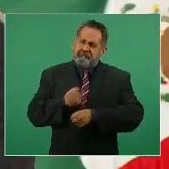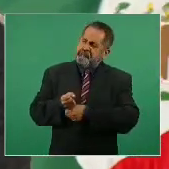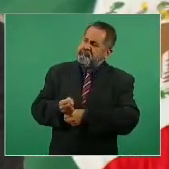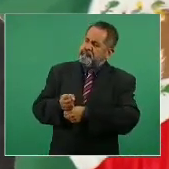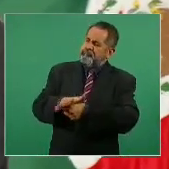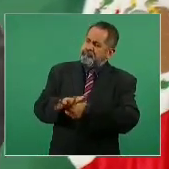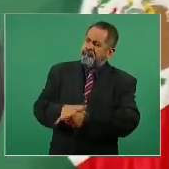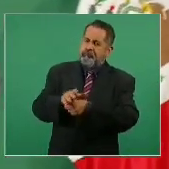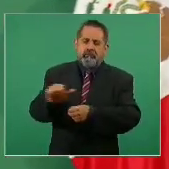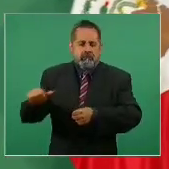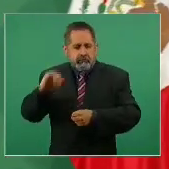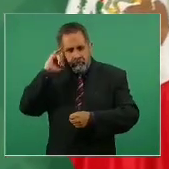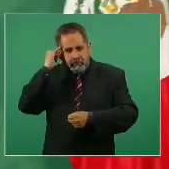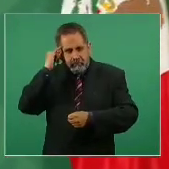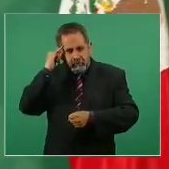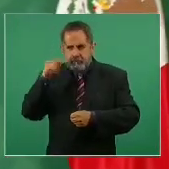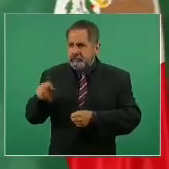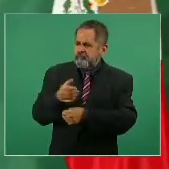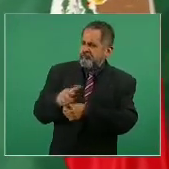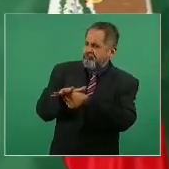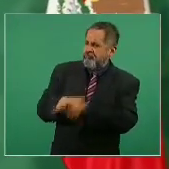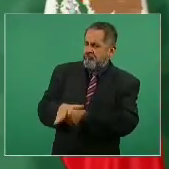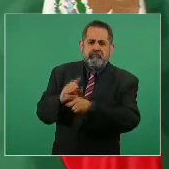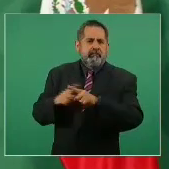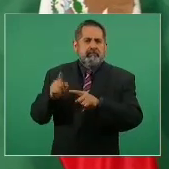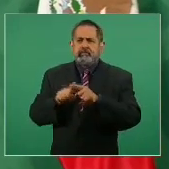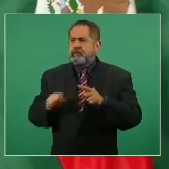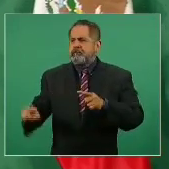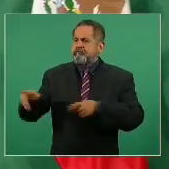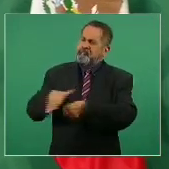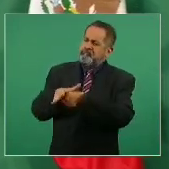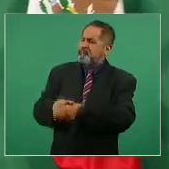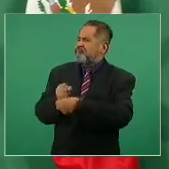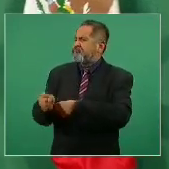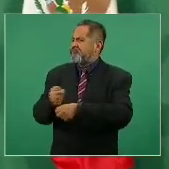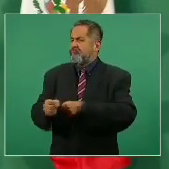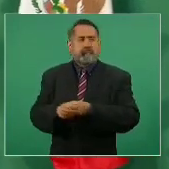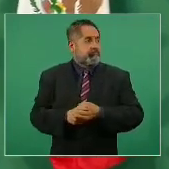a indígenas y opositores en distintas regiones del país